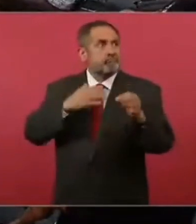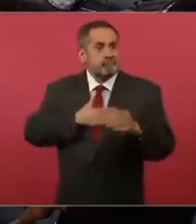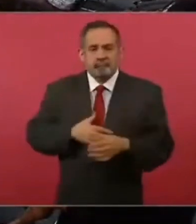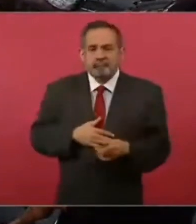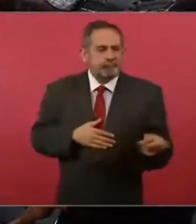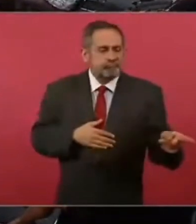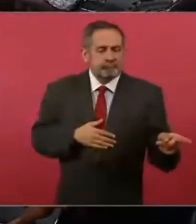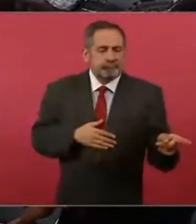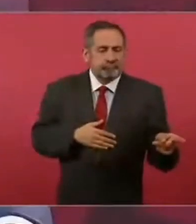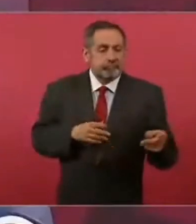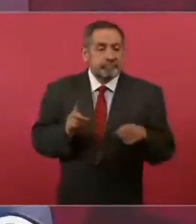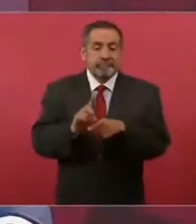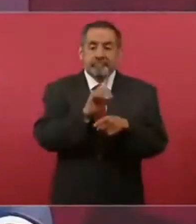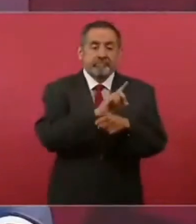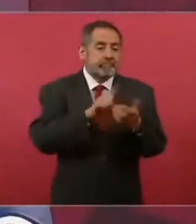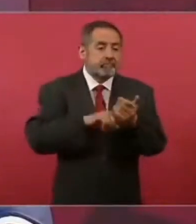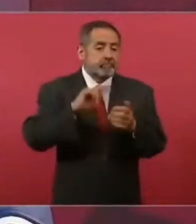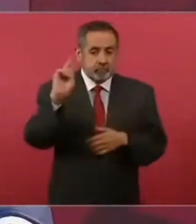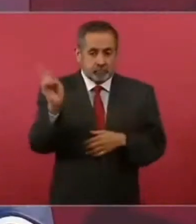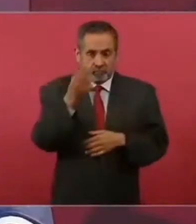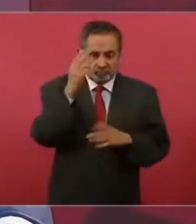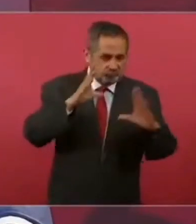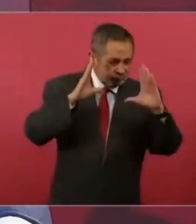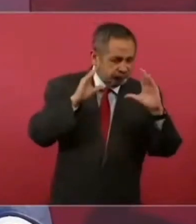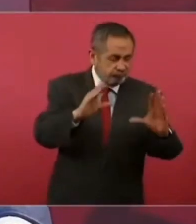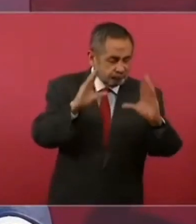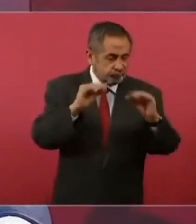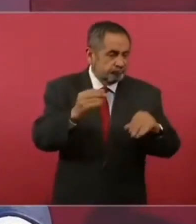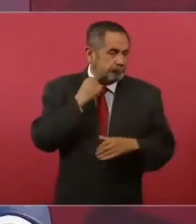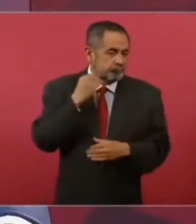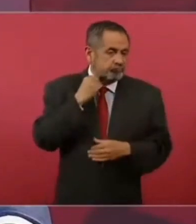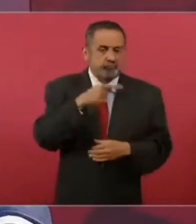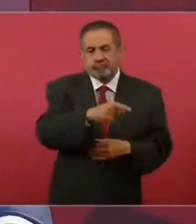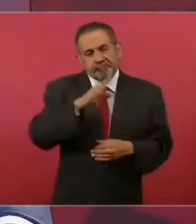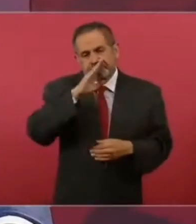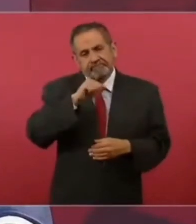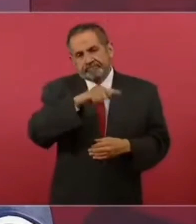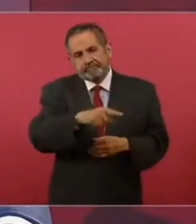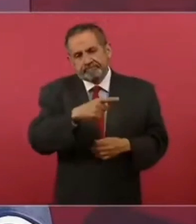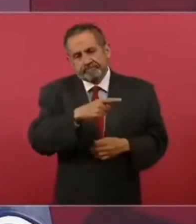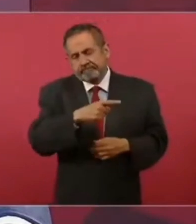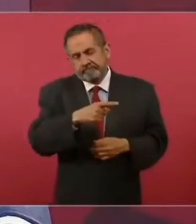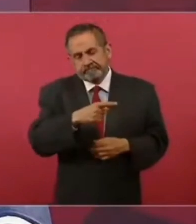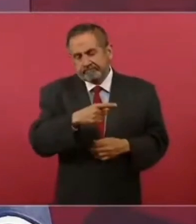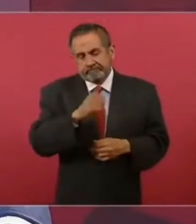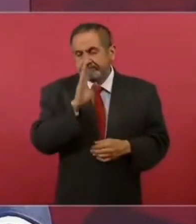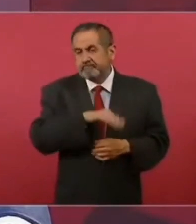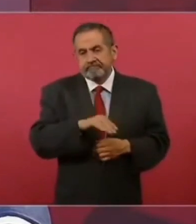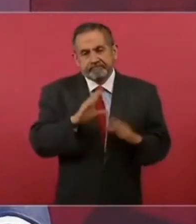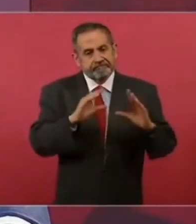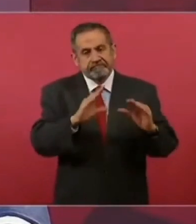la abogacía desde la formación de los abogados